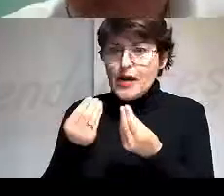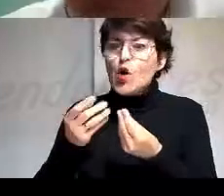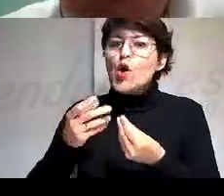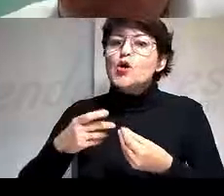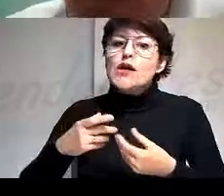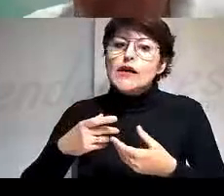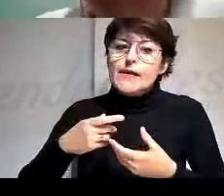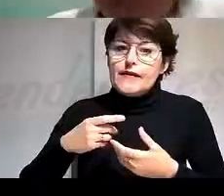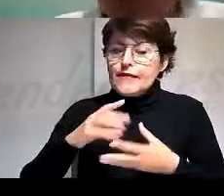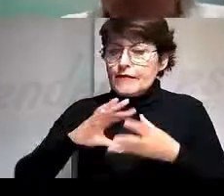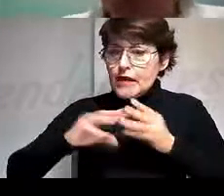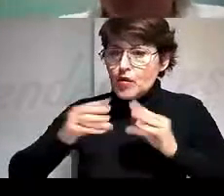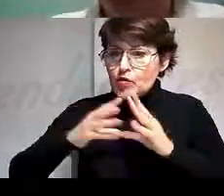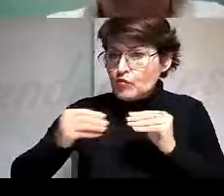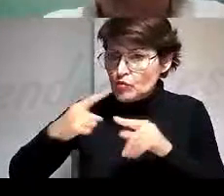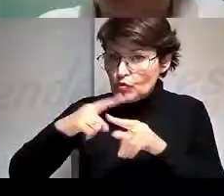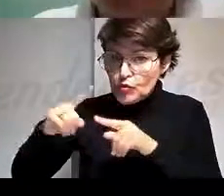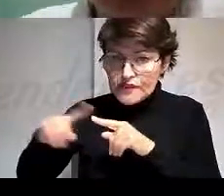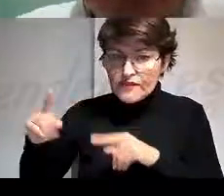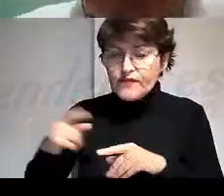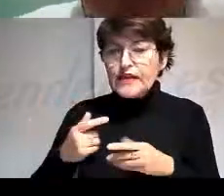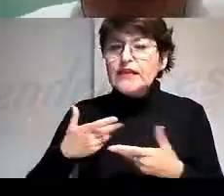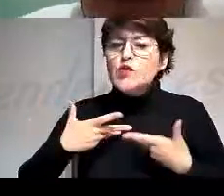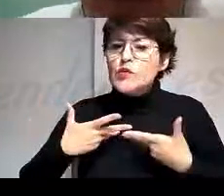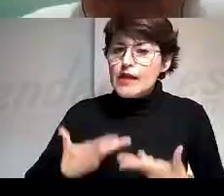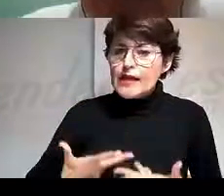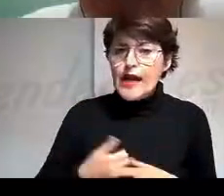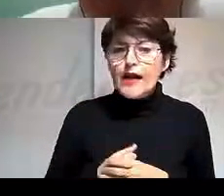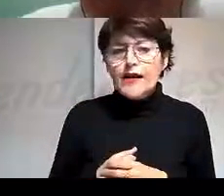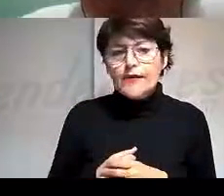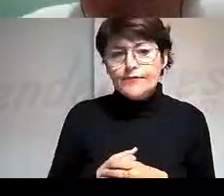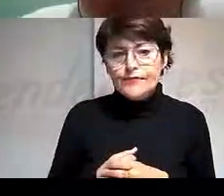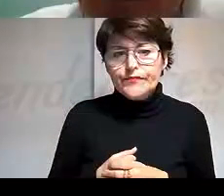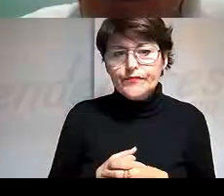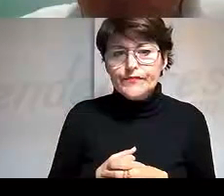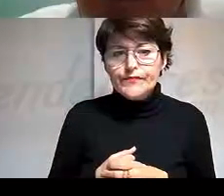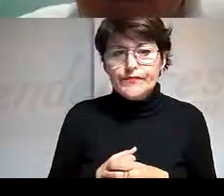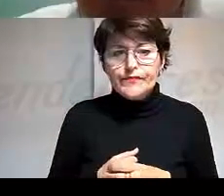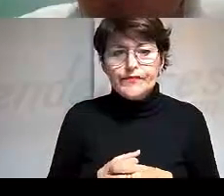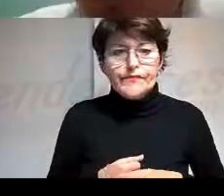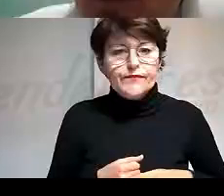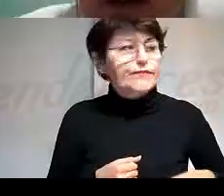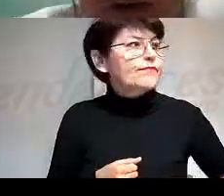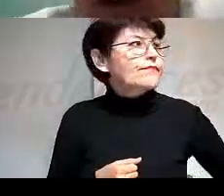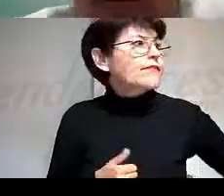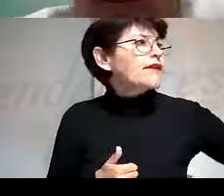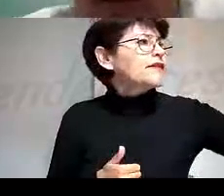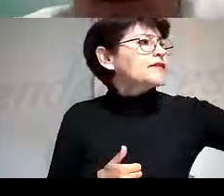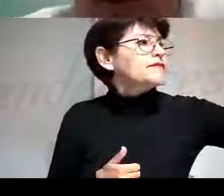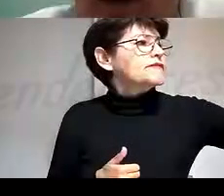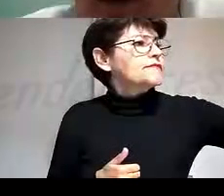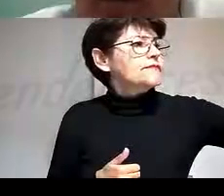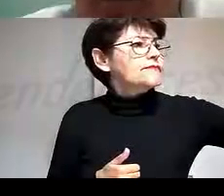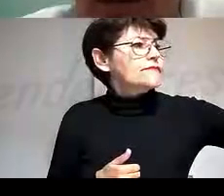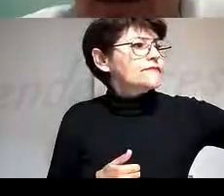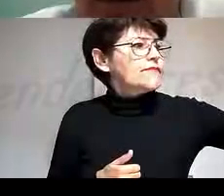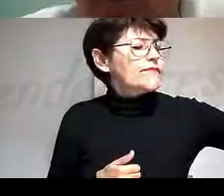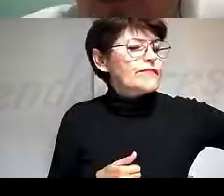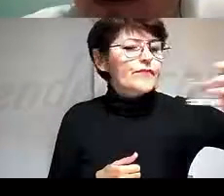de perlas en el proceso de relajación. Y la Gaulteria, yo la